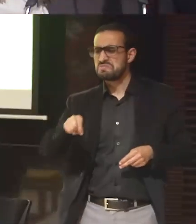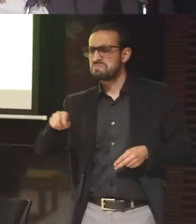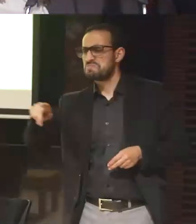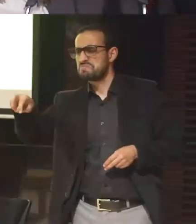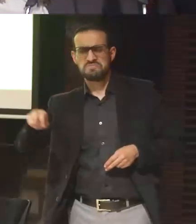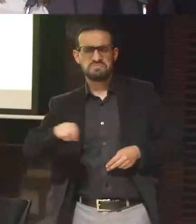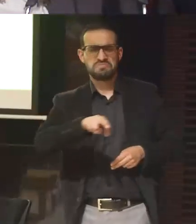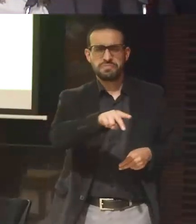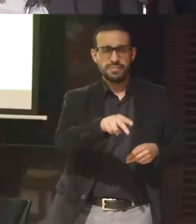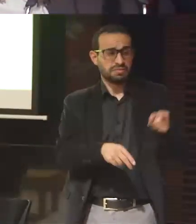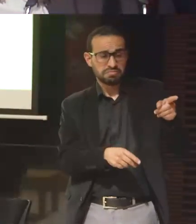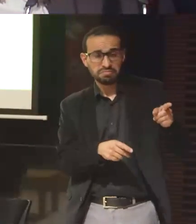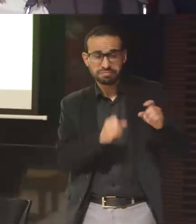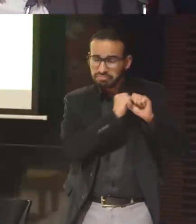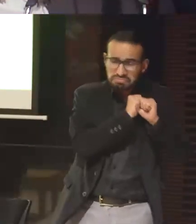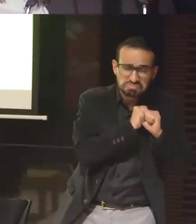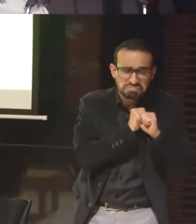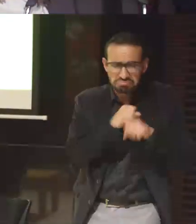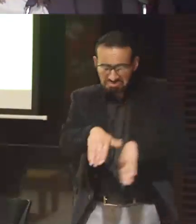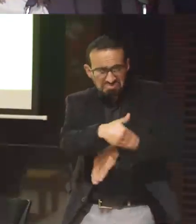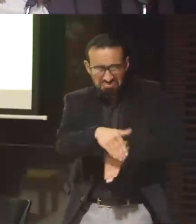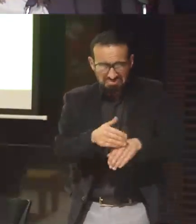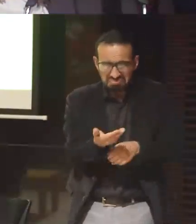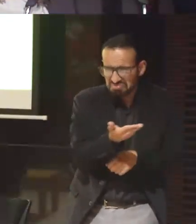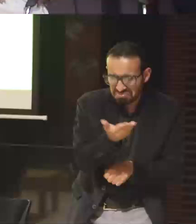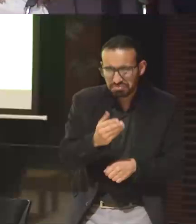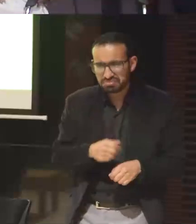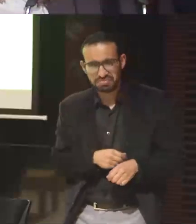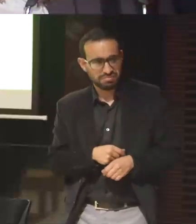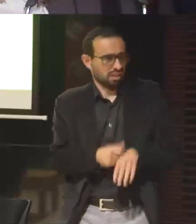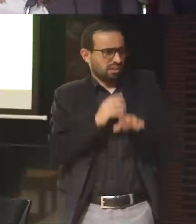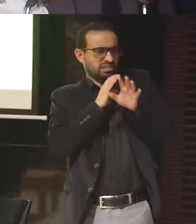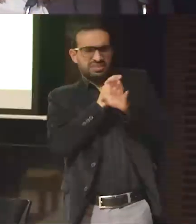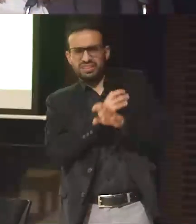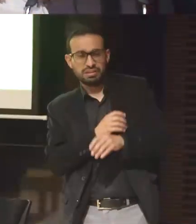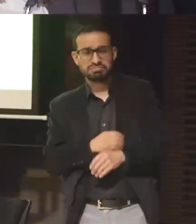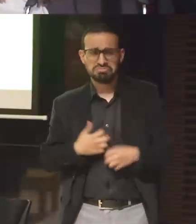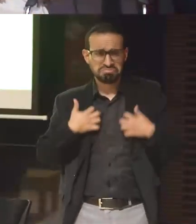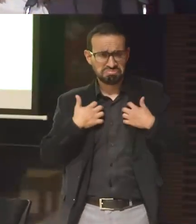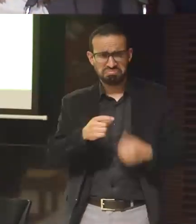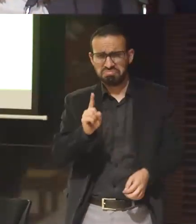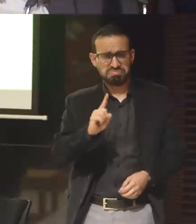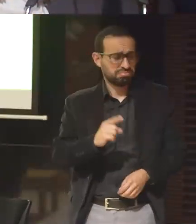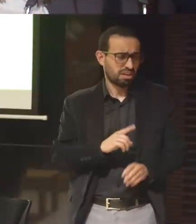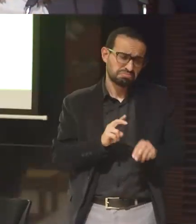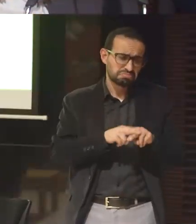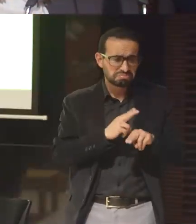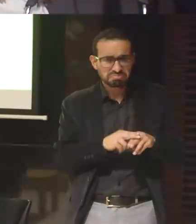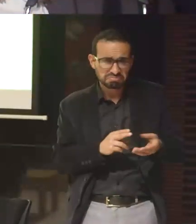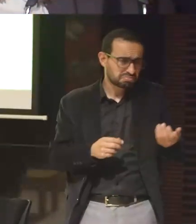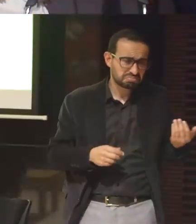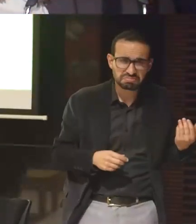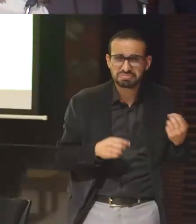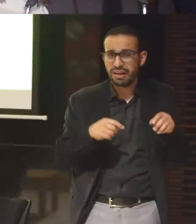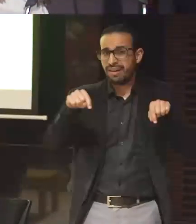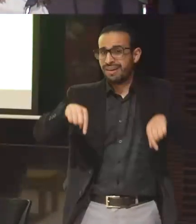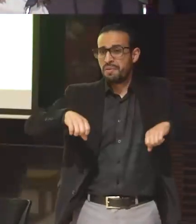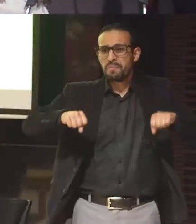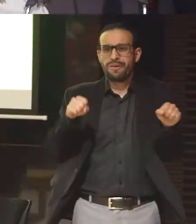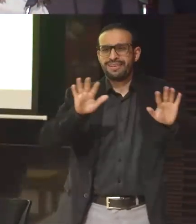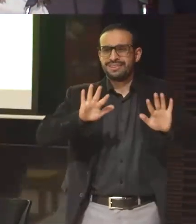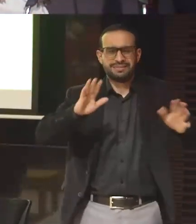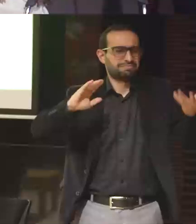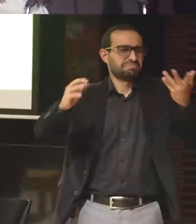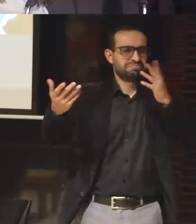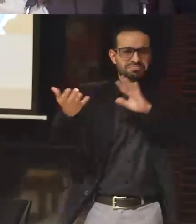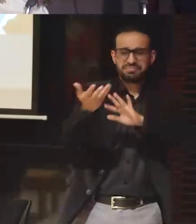un habitante de calle, no se sienten pues como asustadas. Es de nuestra bogotaneidad.